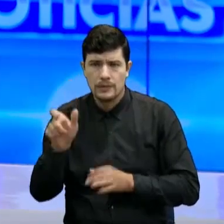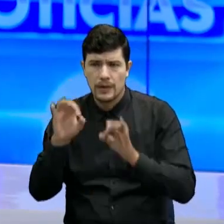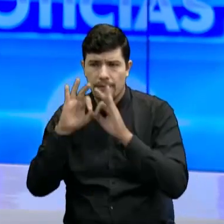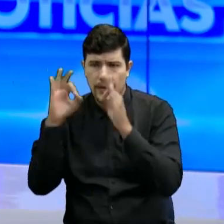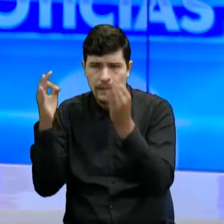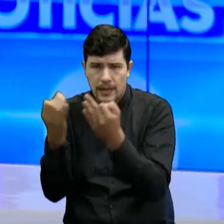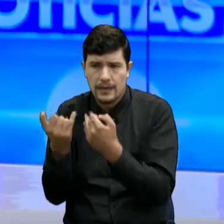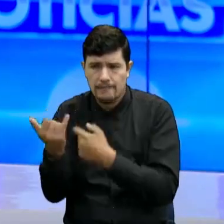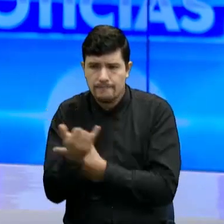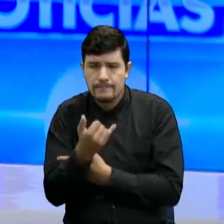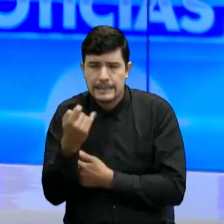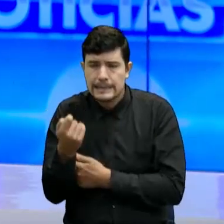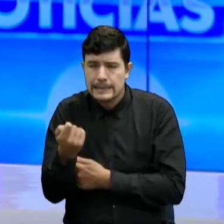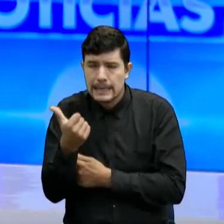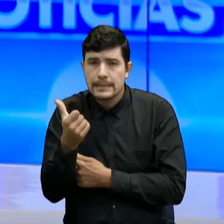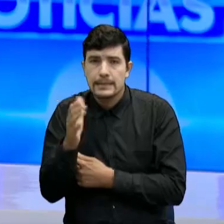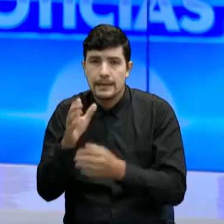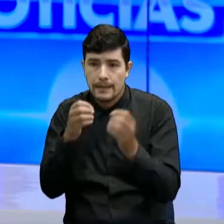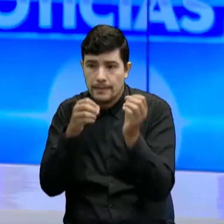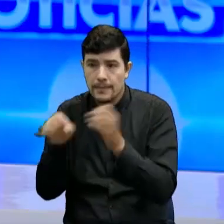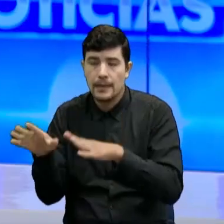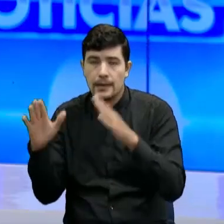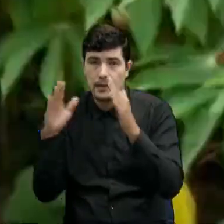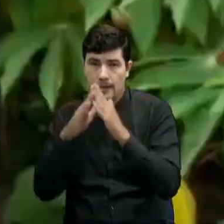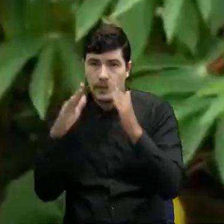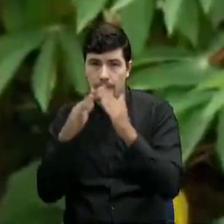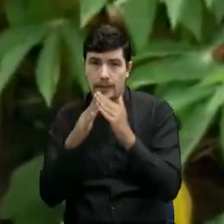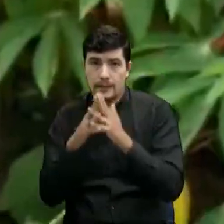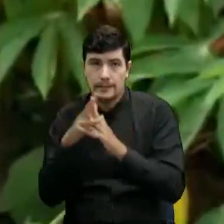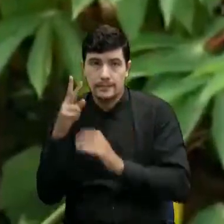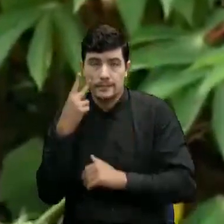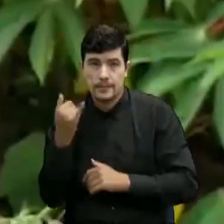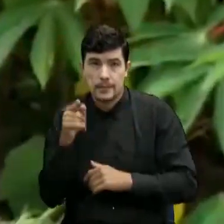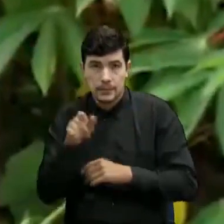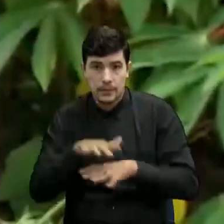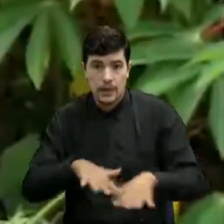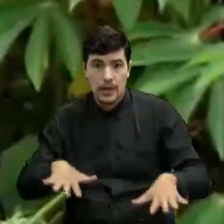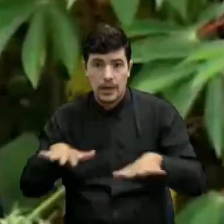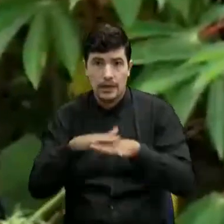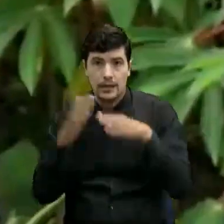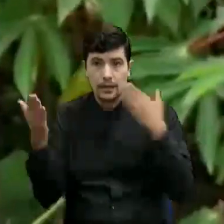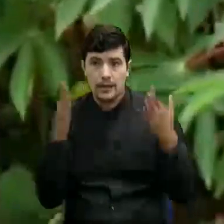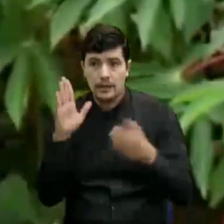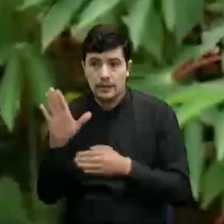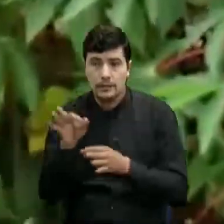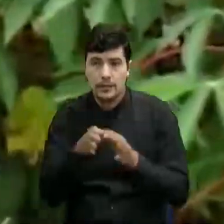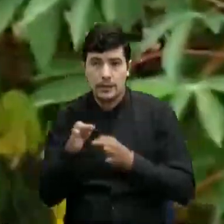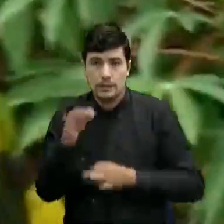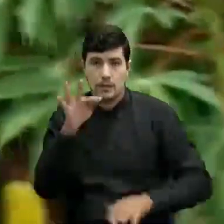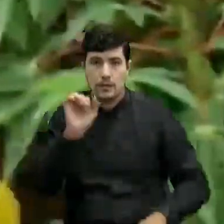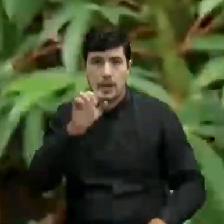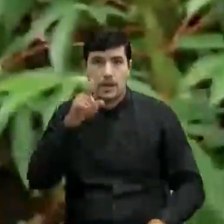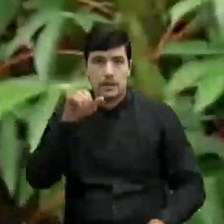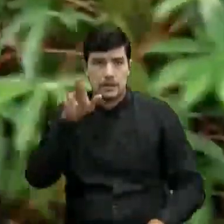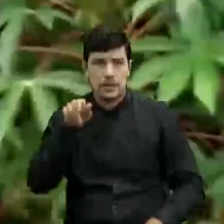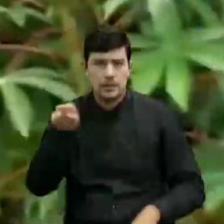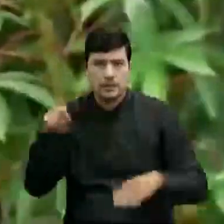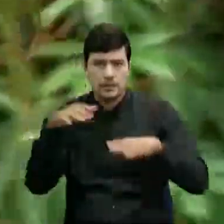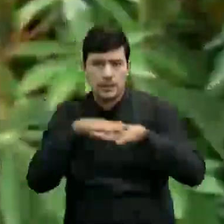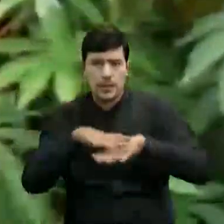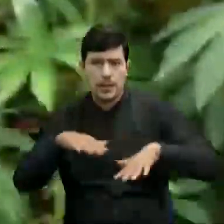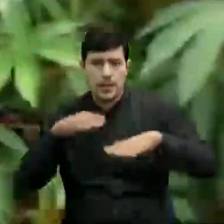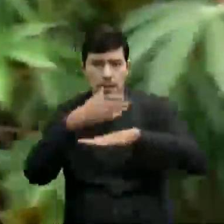fueron actores del conflicto deben entregar sus predios en una de las veredas del municipio de cáchira cerca del corregimiento de la carrera